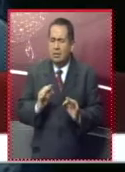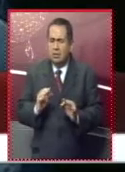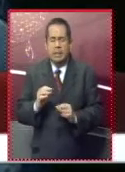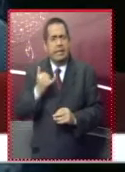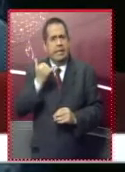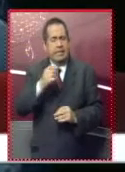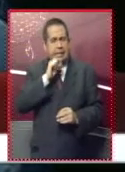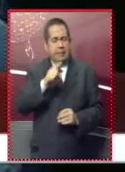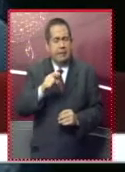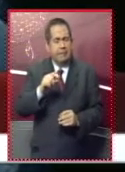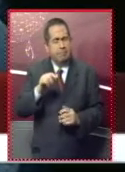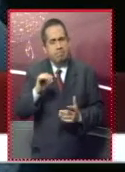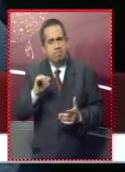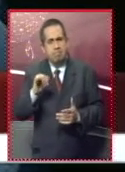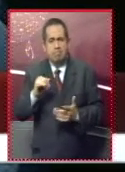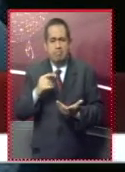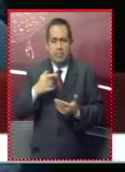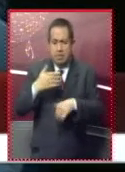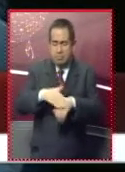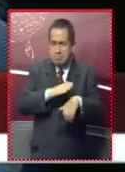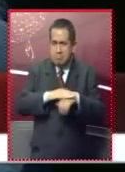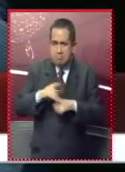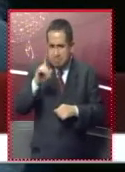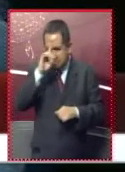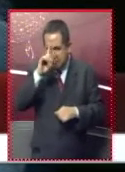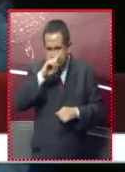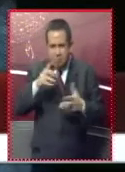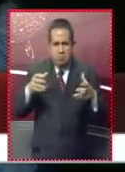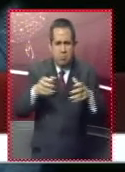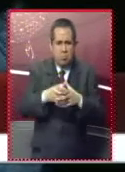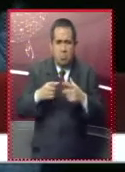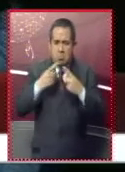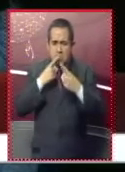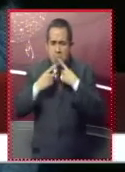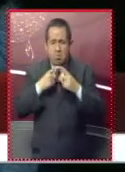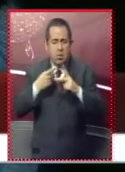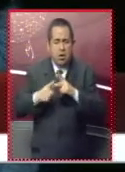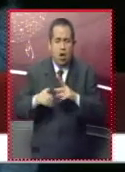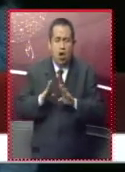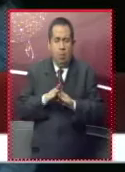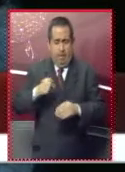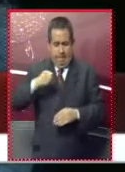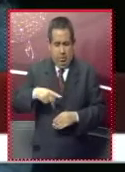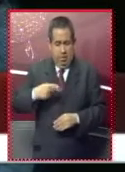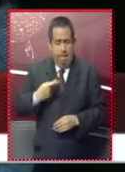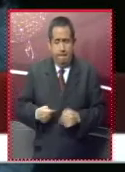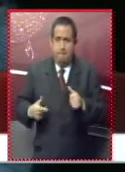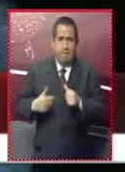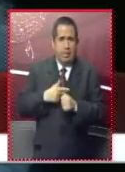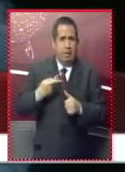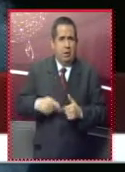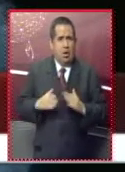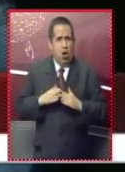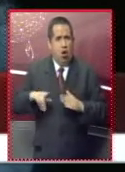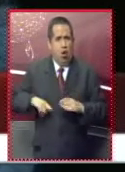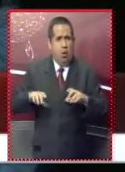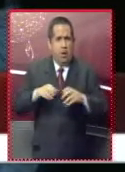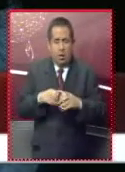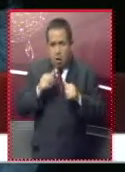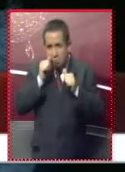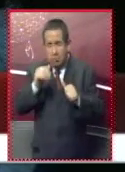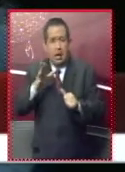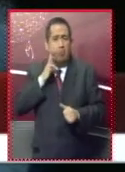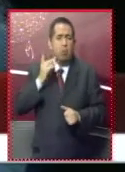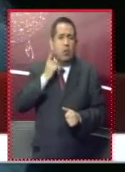poco sí invitarlos a que de verdad cuando se dice comencemos en casa, para los ciudadanos que monitoreamos al Poder